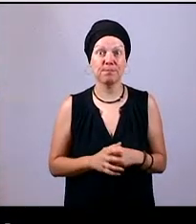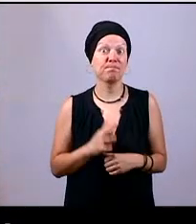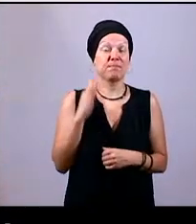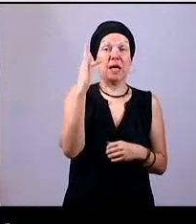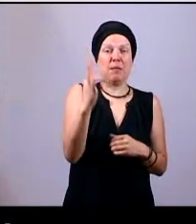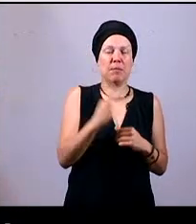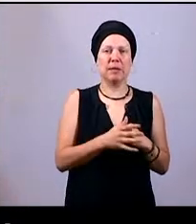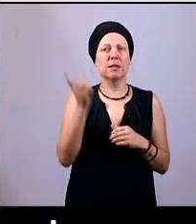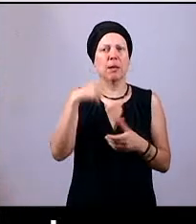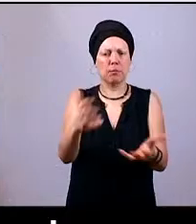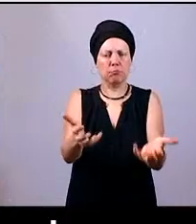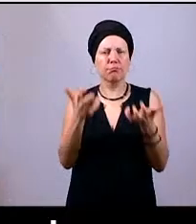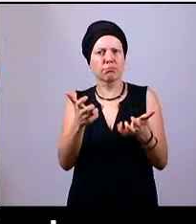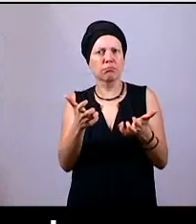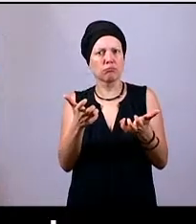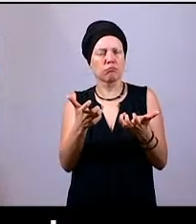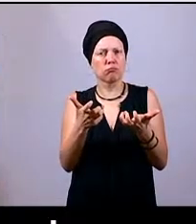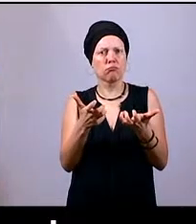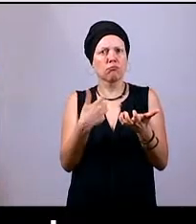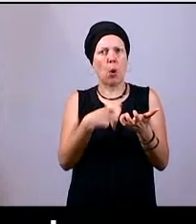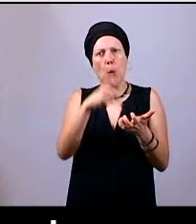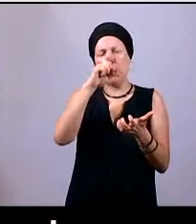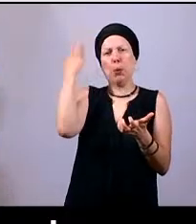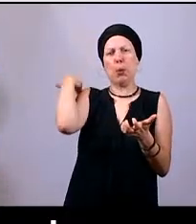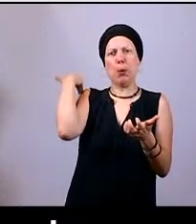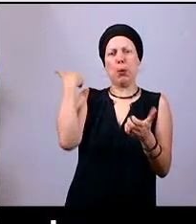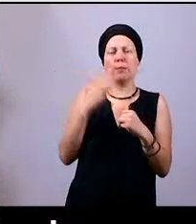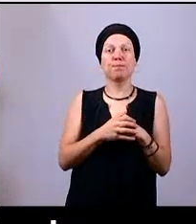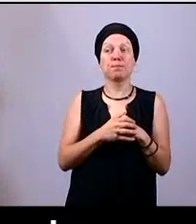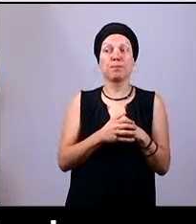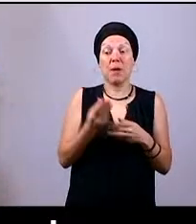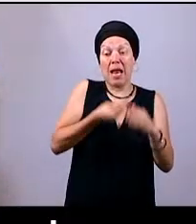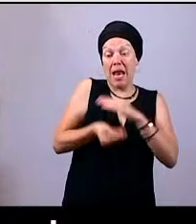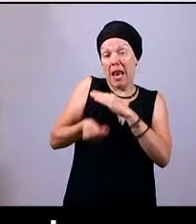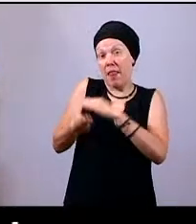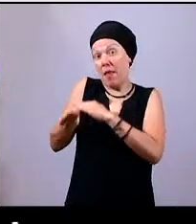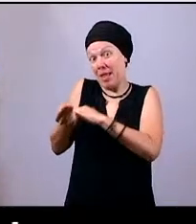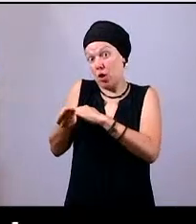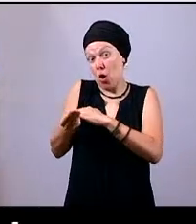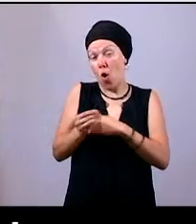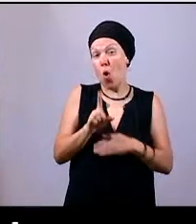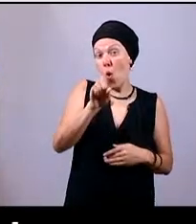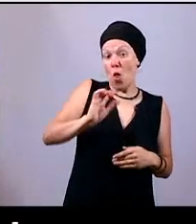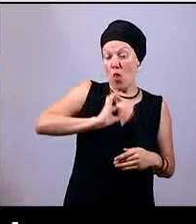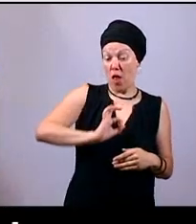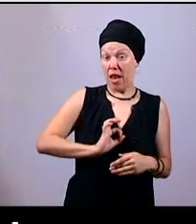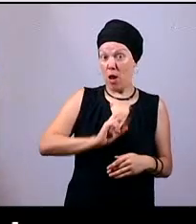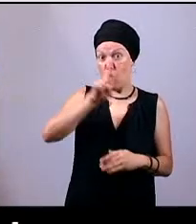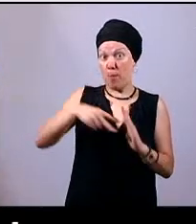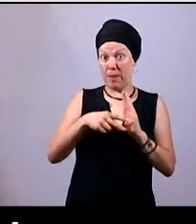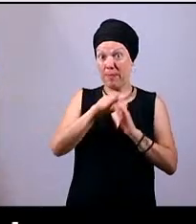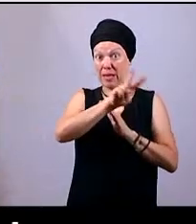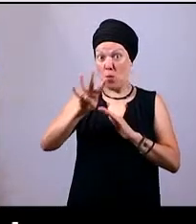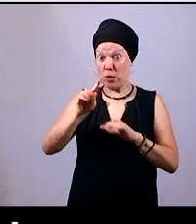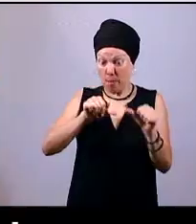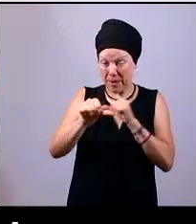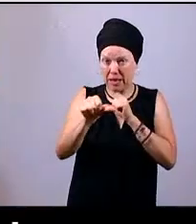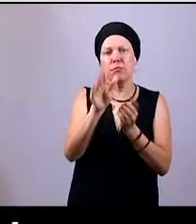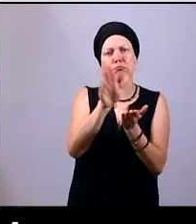Además, podrán beneficiarse con carácter retroactivo de los nacimientos que hayan tenido lugar desde el 1 de enero de 2024.